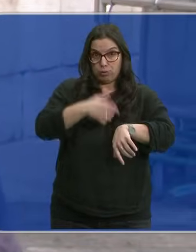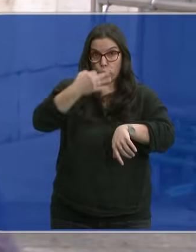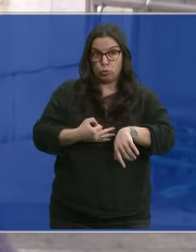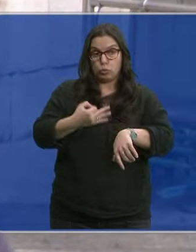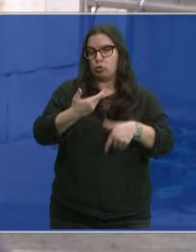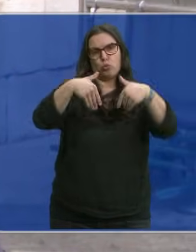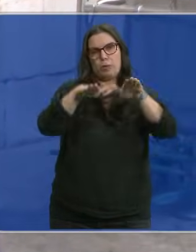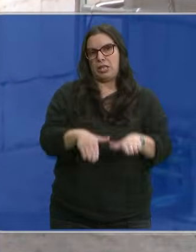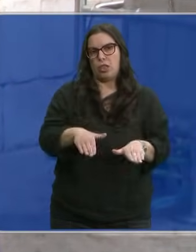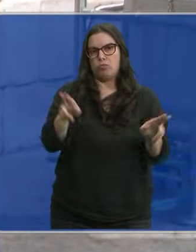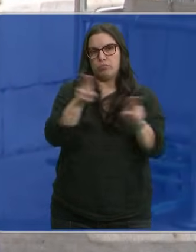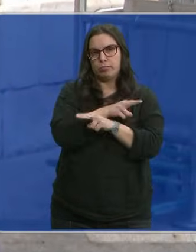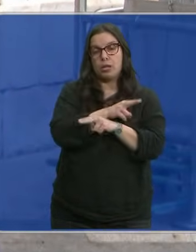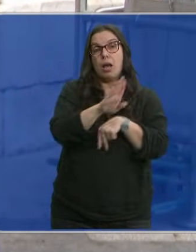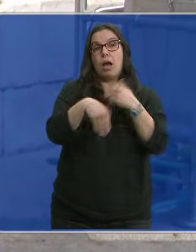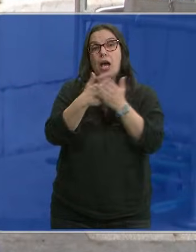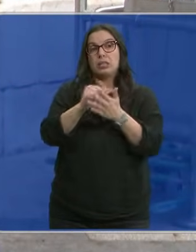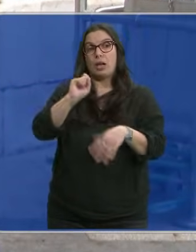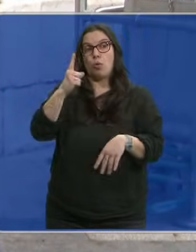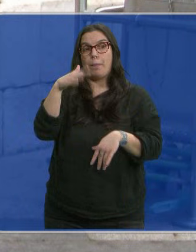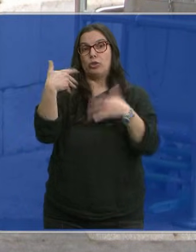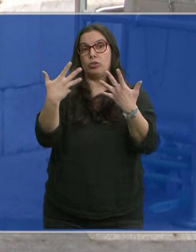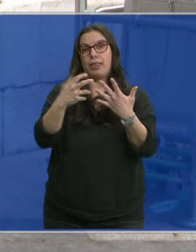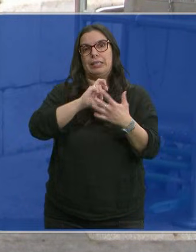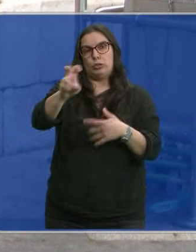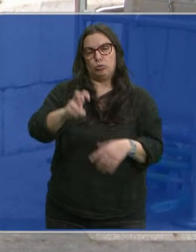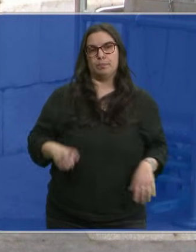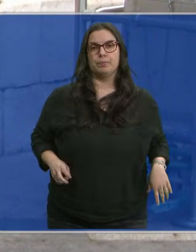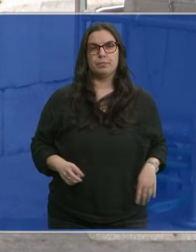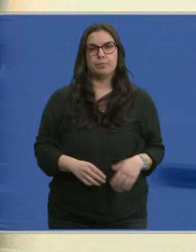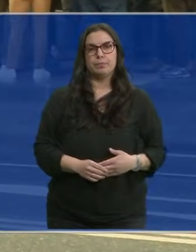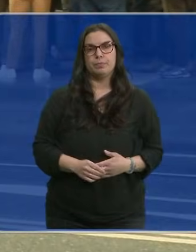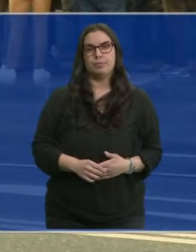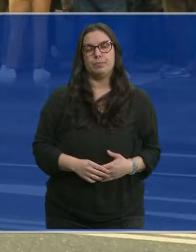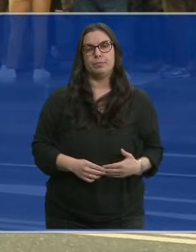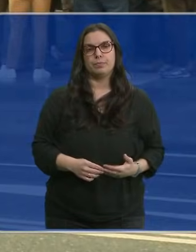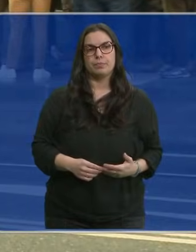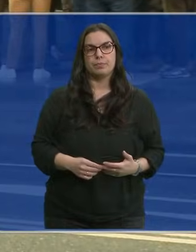y la han suspendido y hasta la 1 menos 10 no sale.